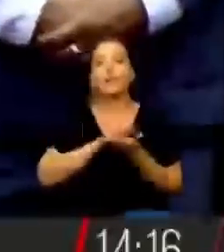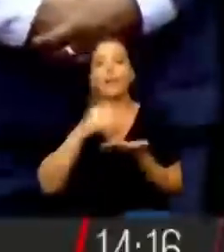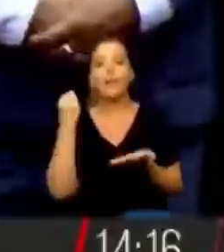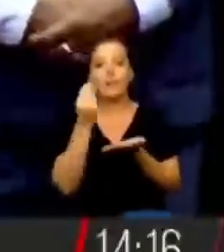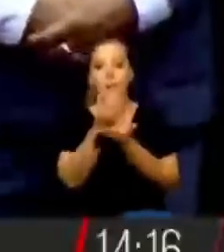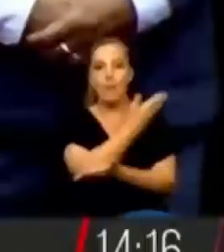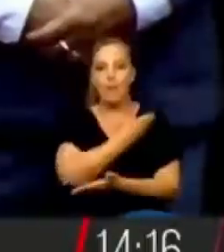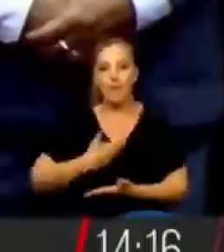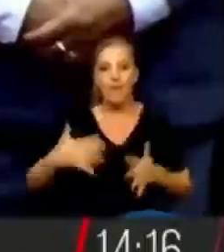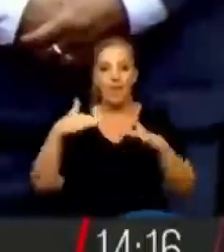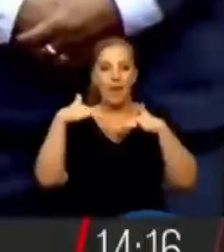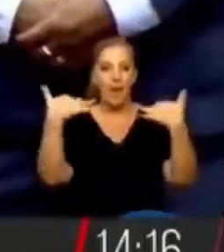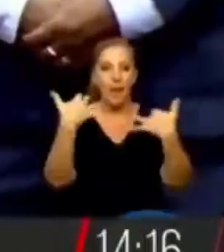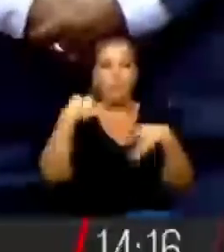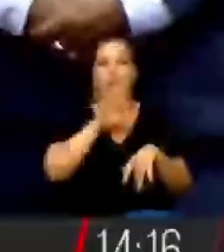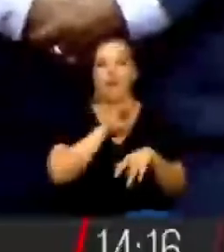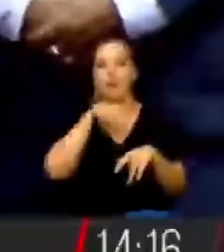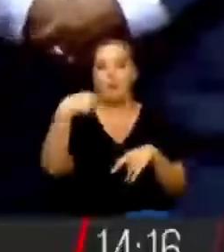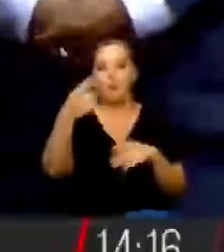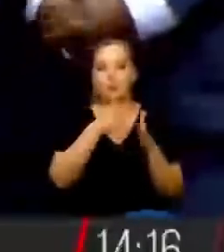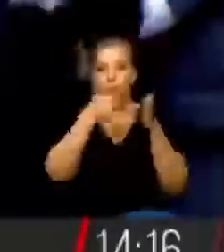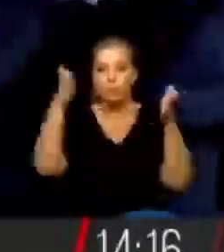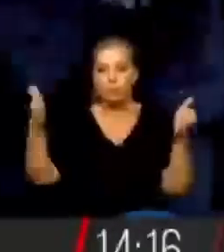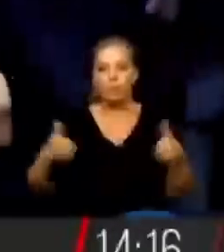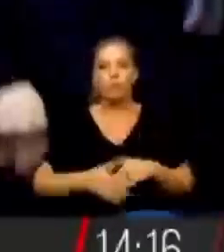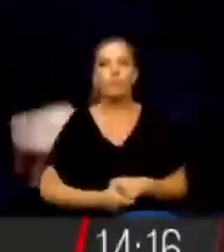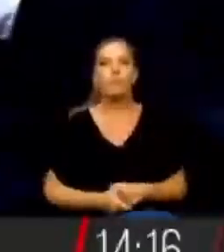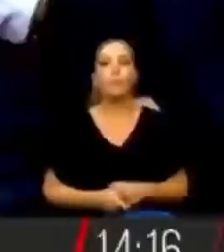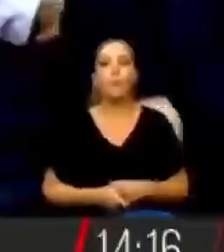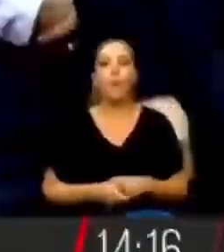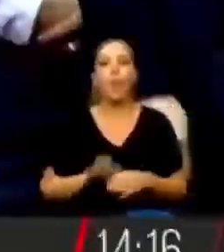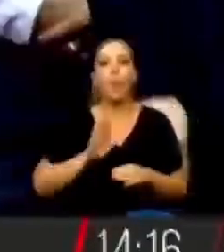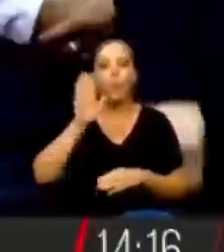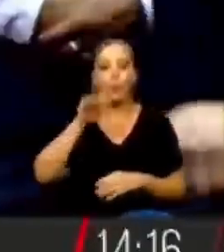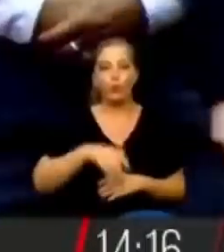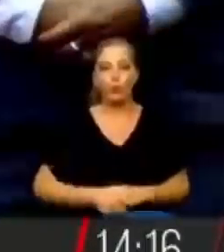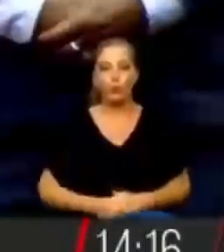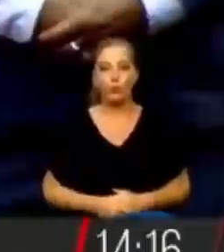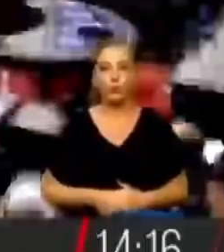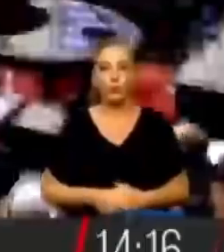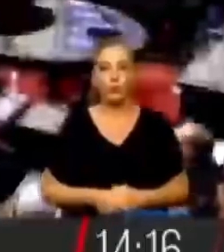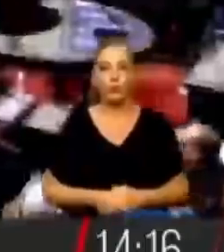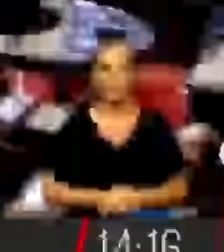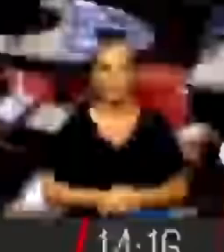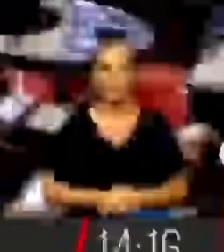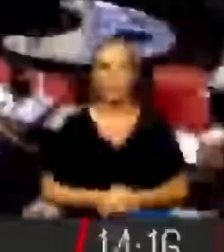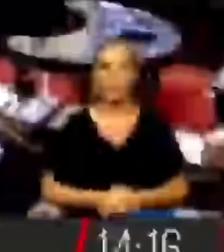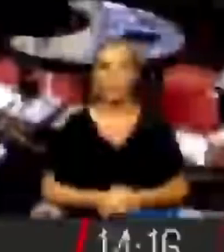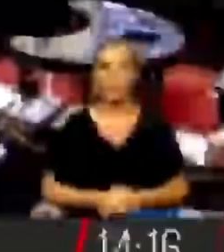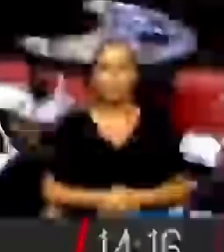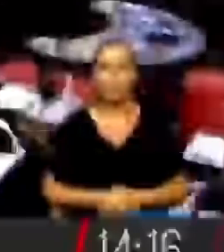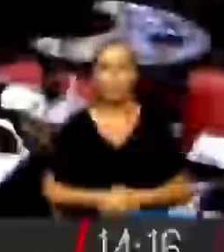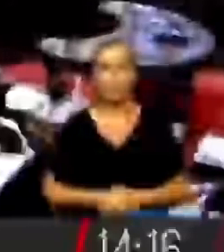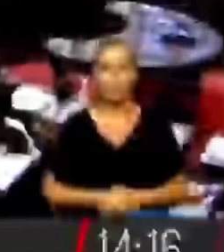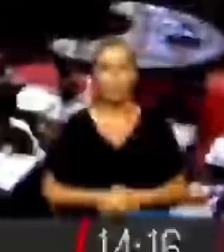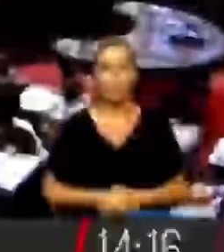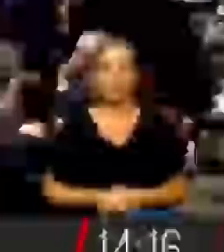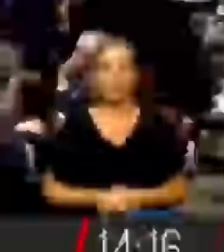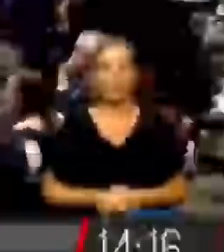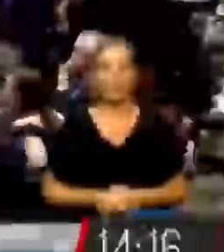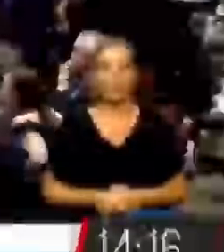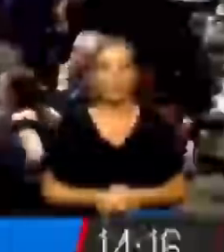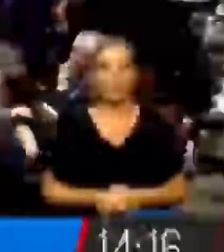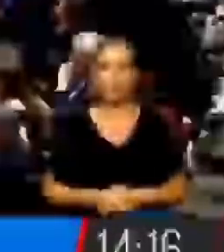comisión. Está confirmado que va Guzmán efectivamente a diputados el lunes para defender